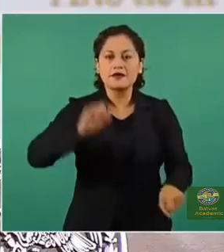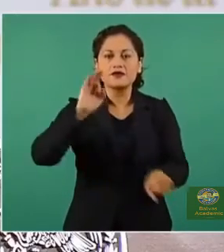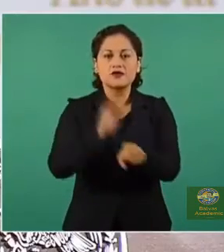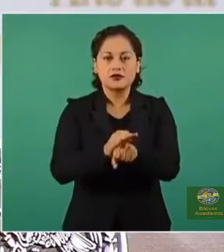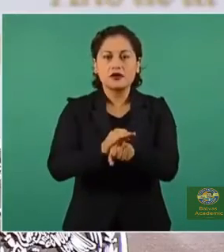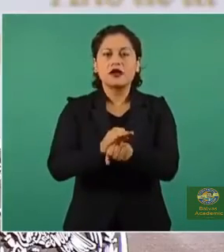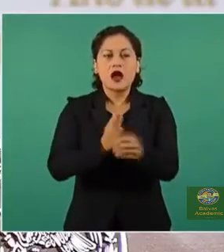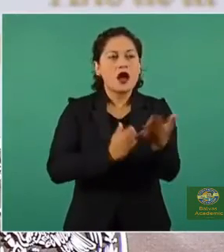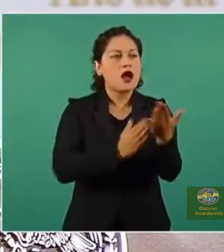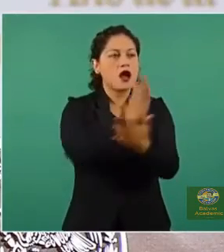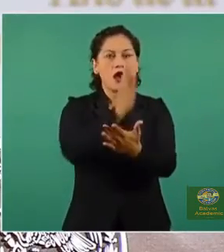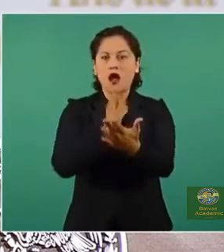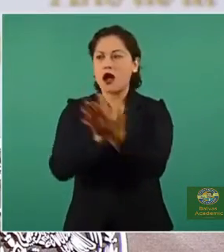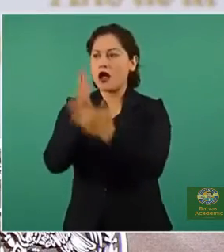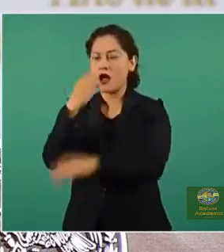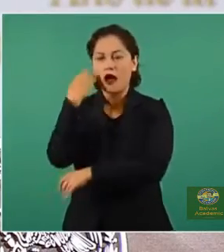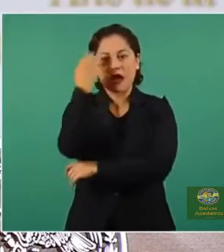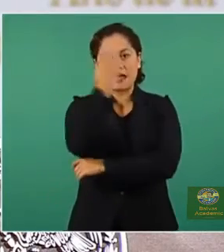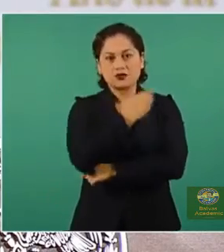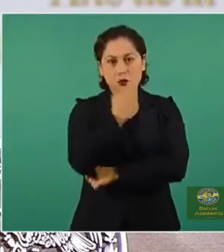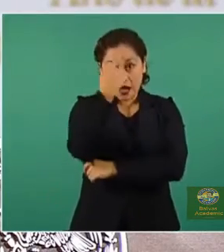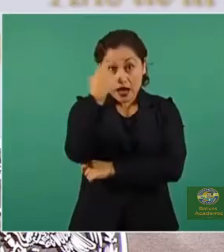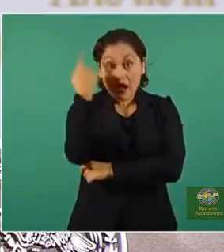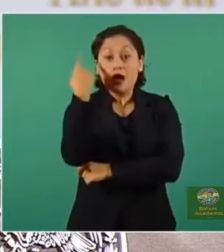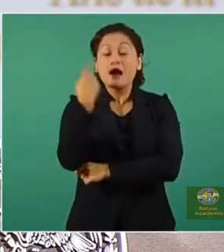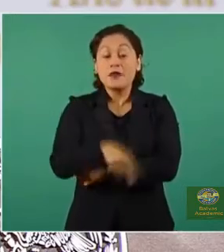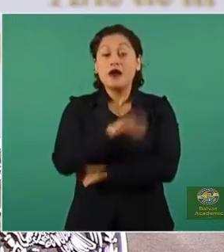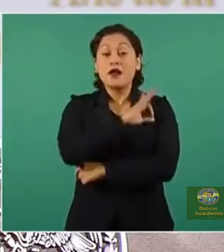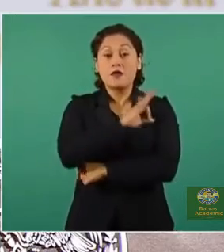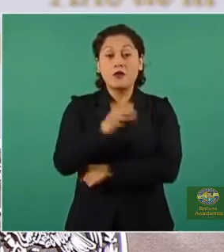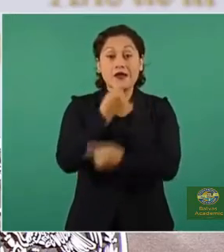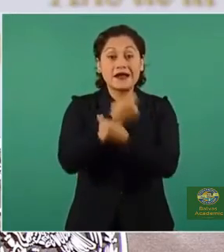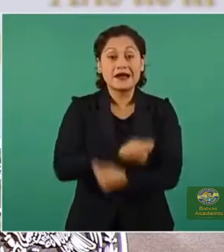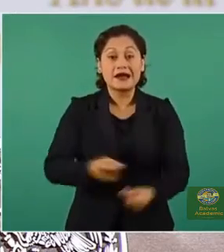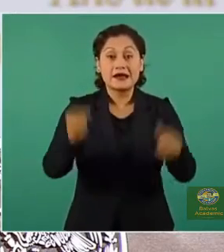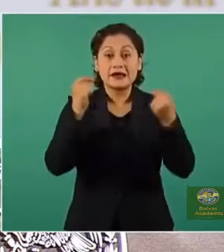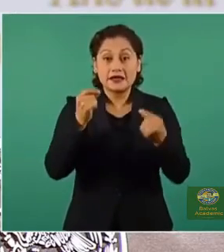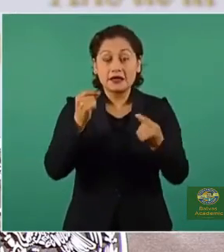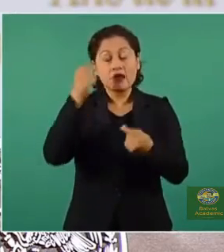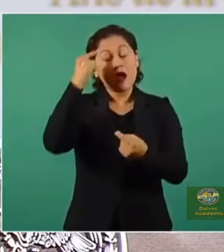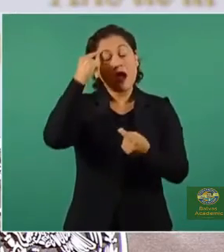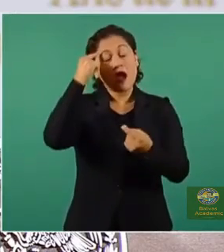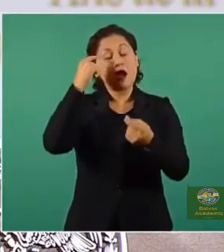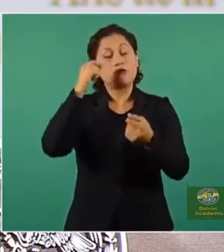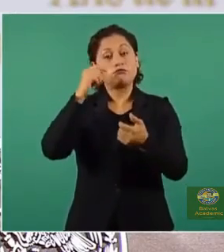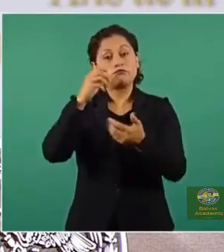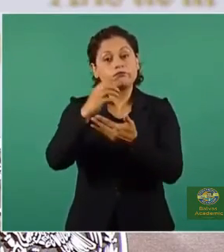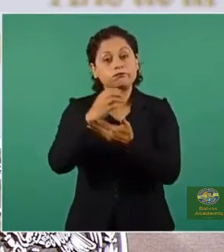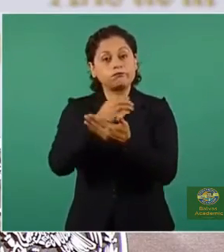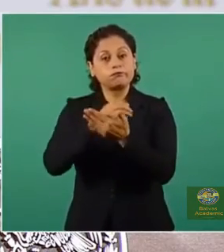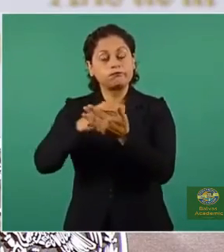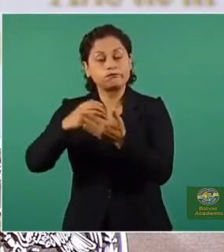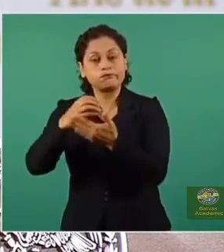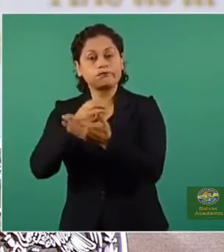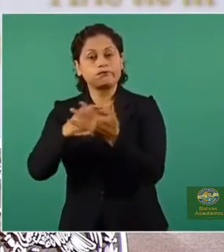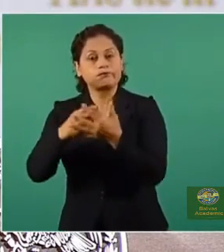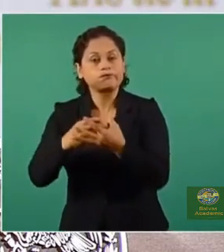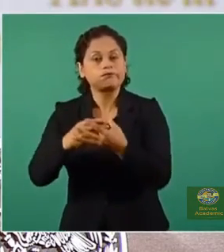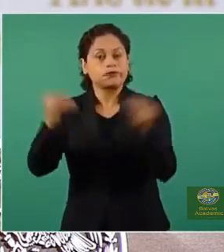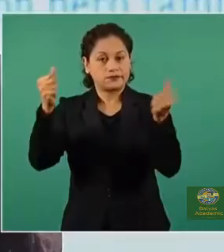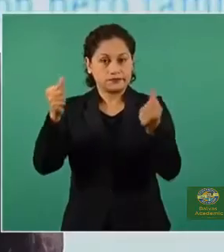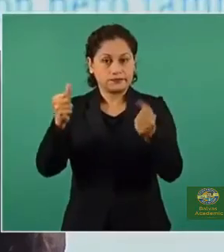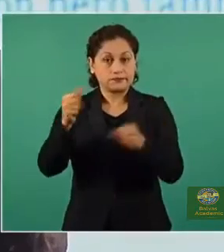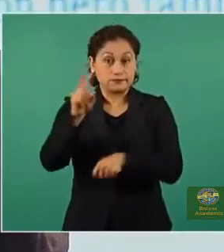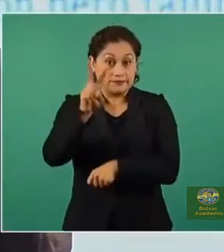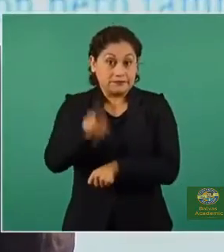que las niñas y los niños comiencen a resarcir las afectaciones por el confinamiento. El regreso a clases, sin lugar a dudas, es